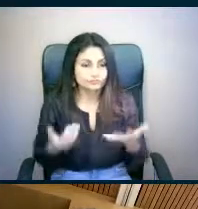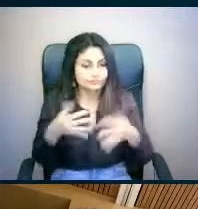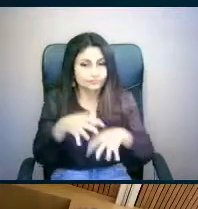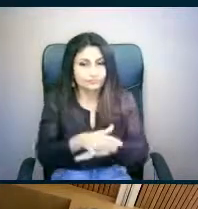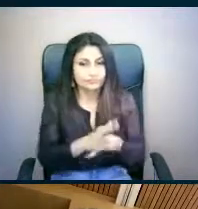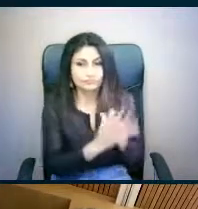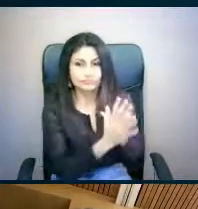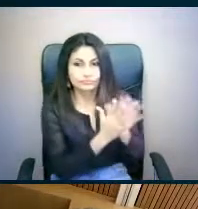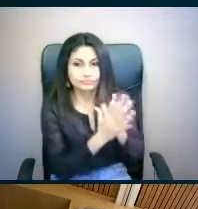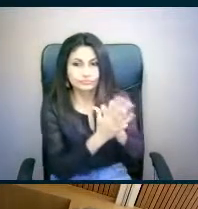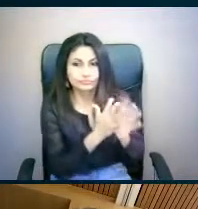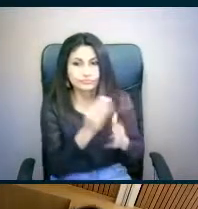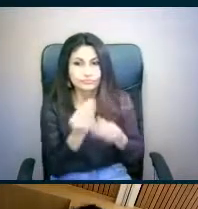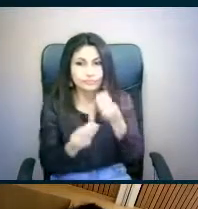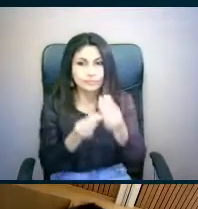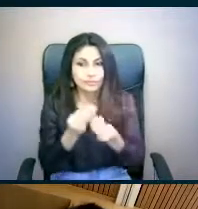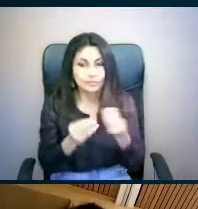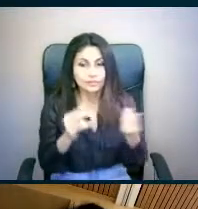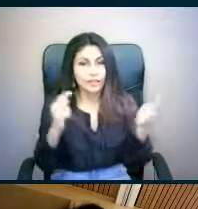haremos un cambio de formato,